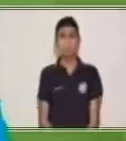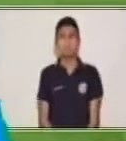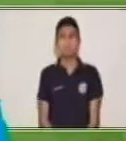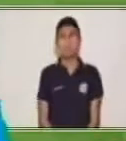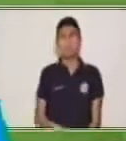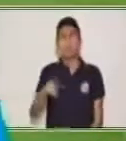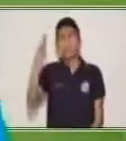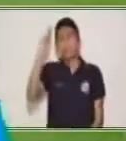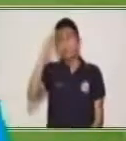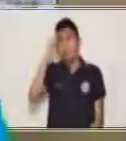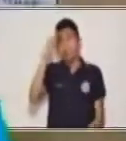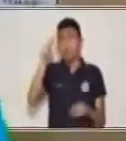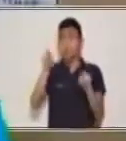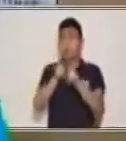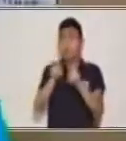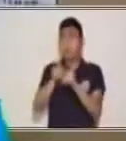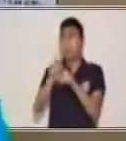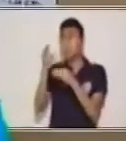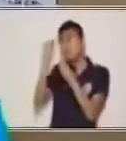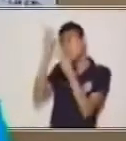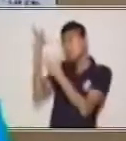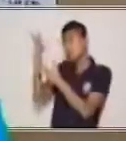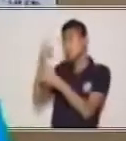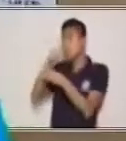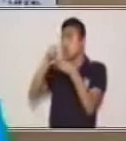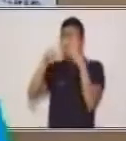Recuerden comentar con los demás qué fue lo que aprendieron.